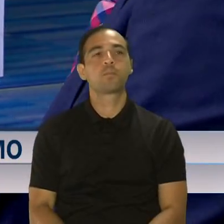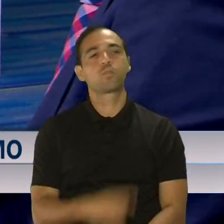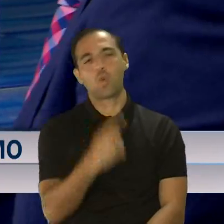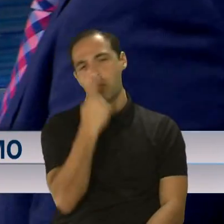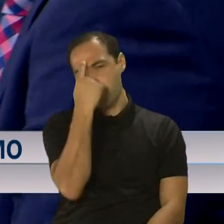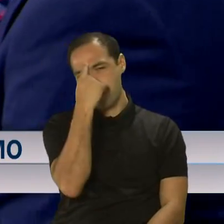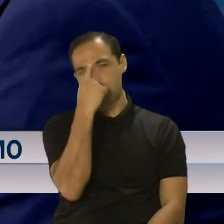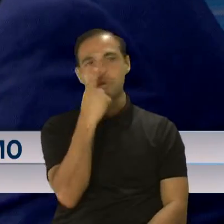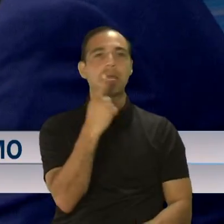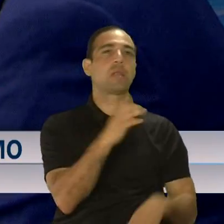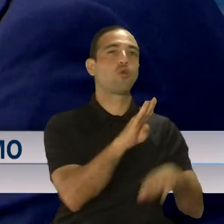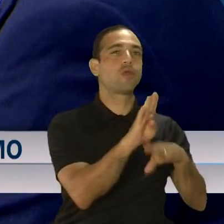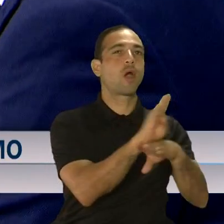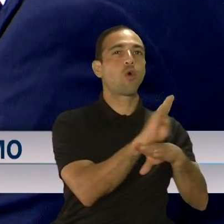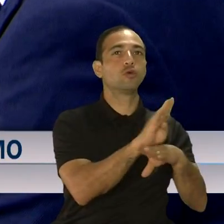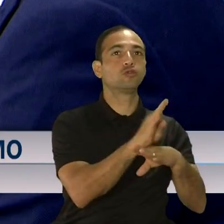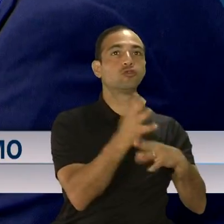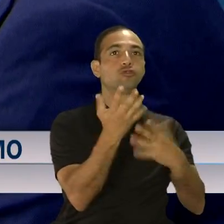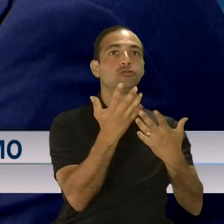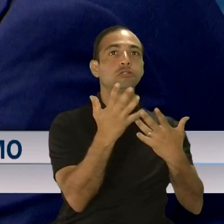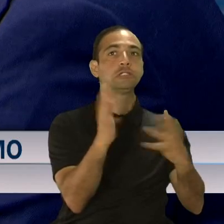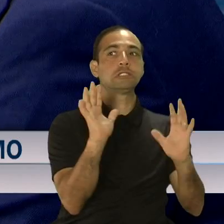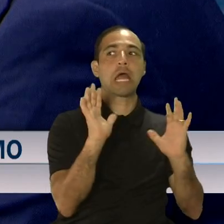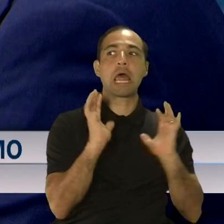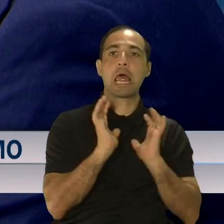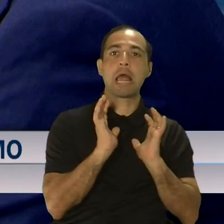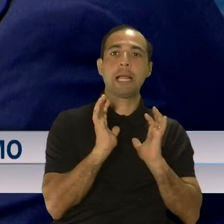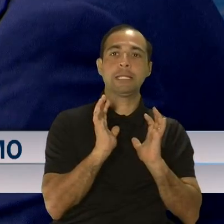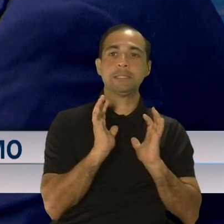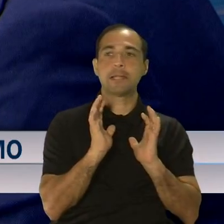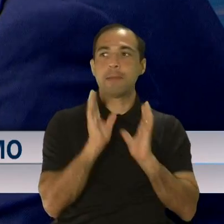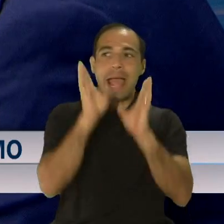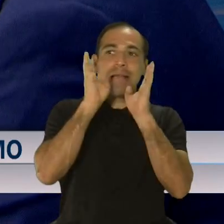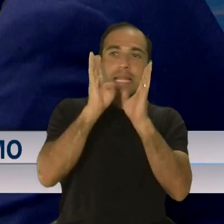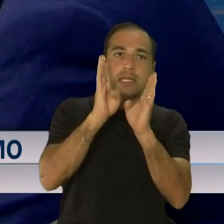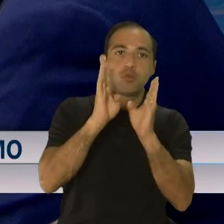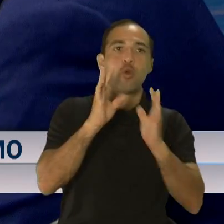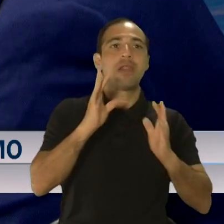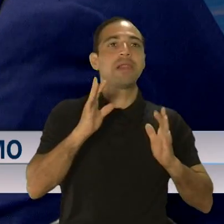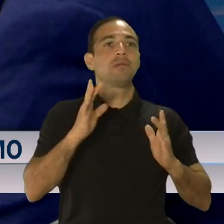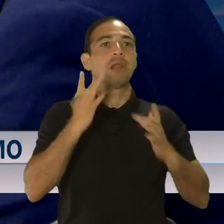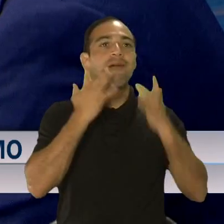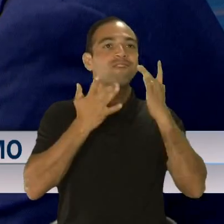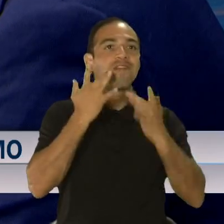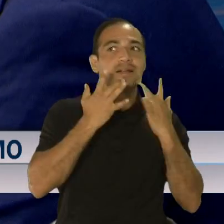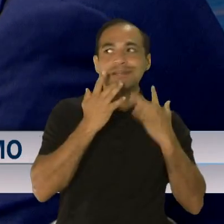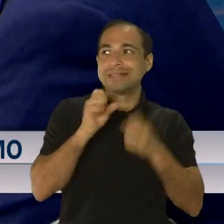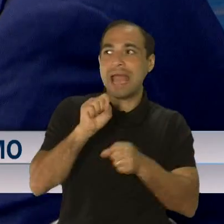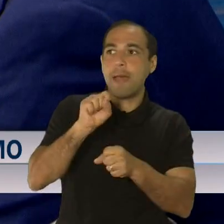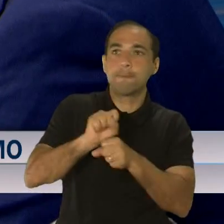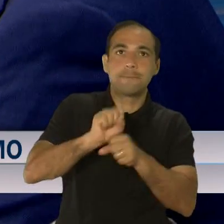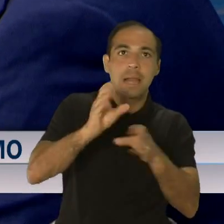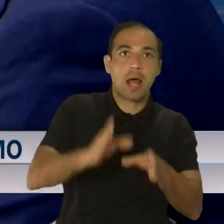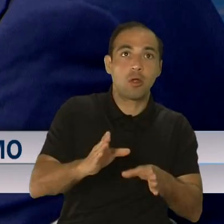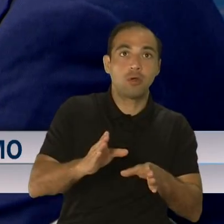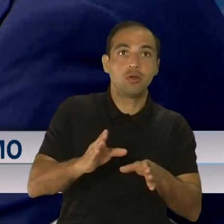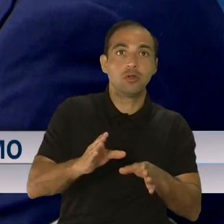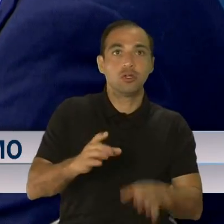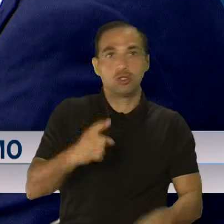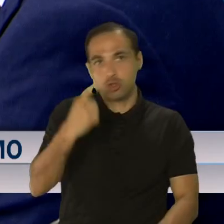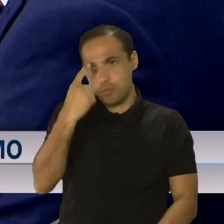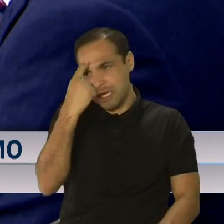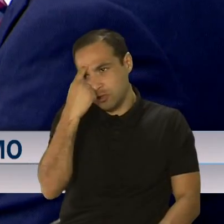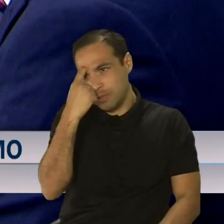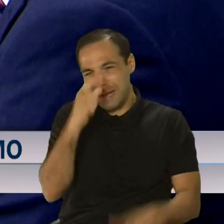estaba absorbiendo a el asunto de la falta de recursos humanos, y muy probable que por lo menos a corto plazo, especialmente para la pequeña y mediana